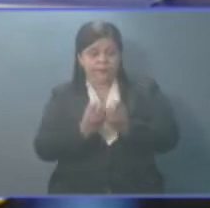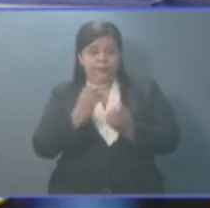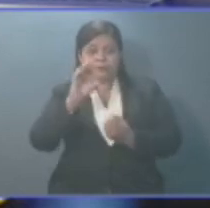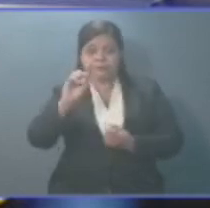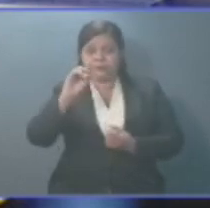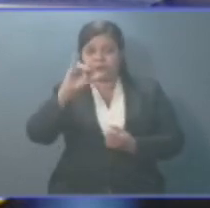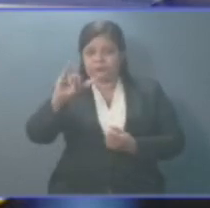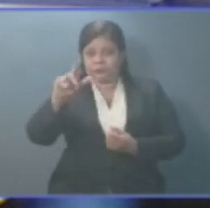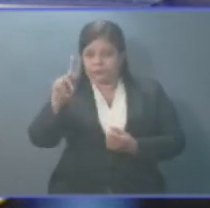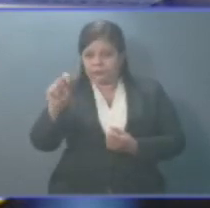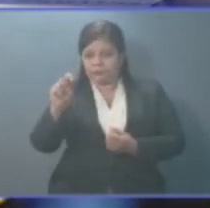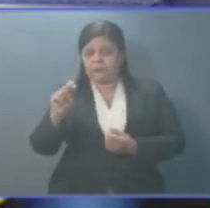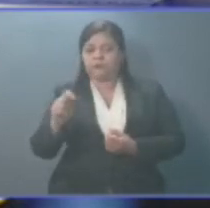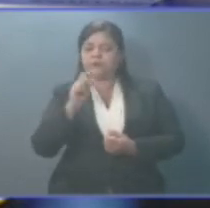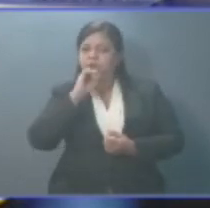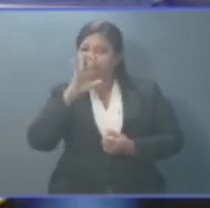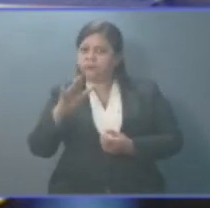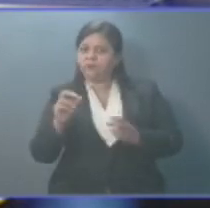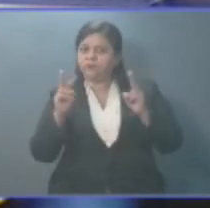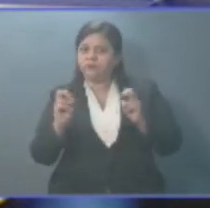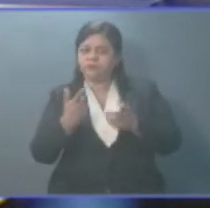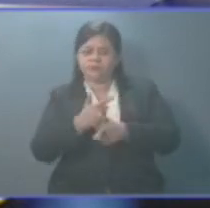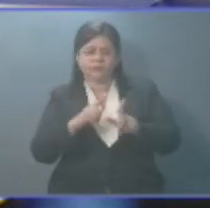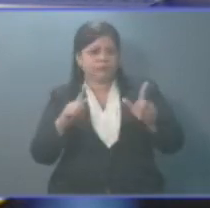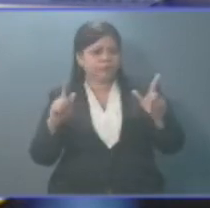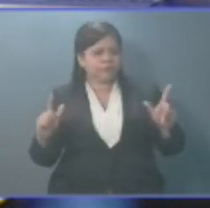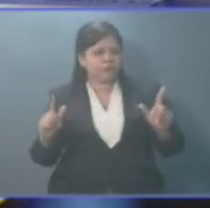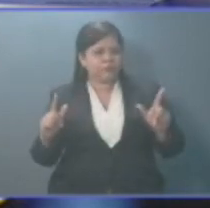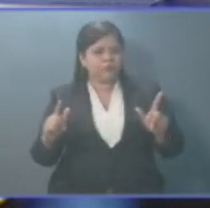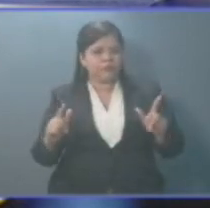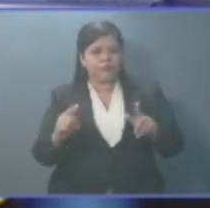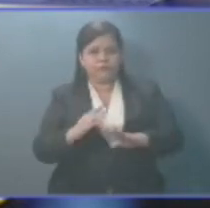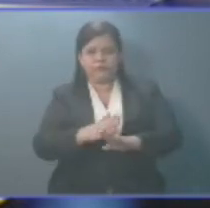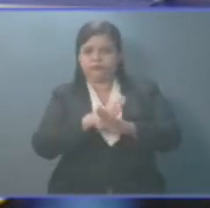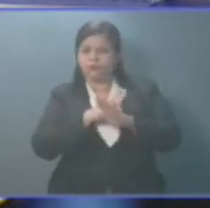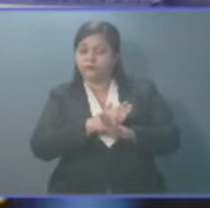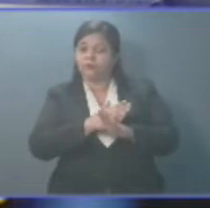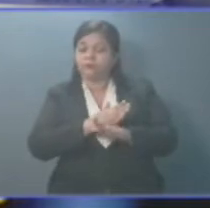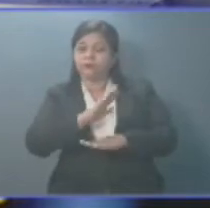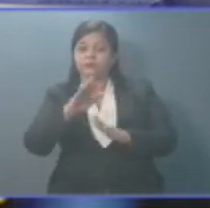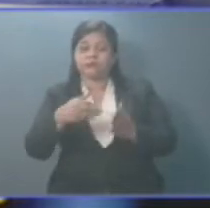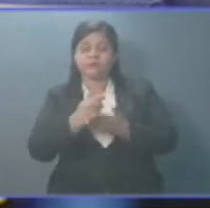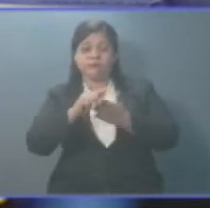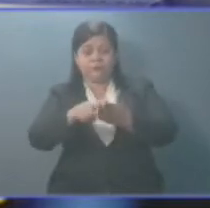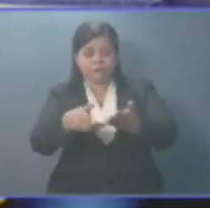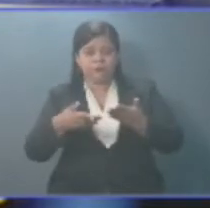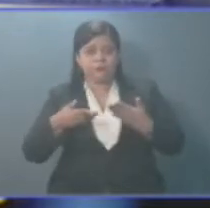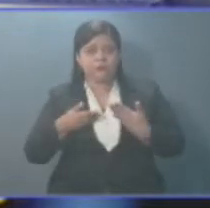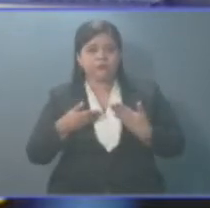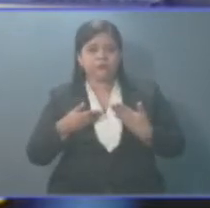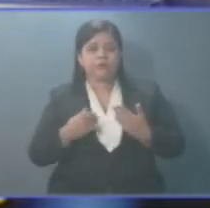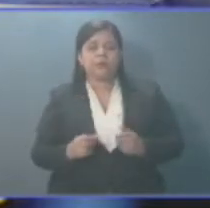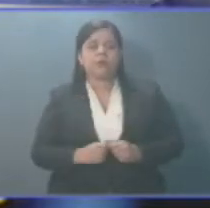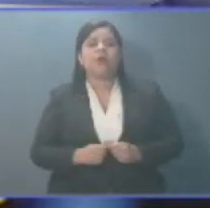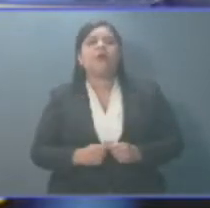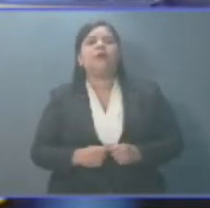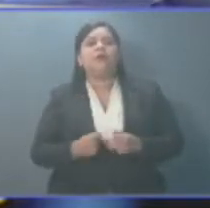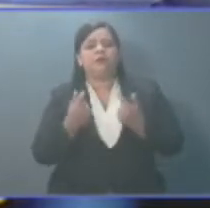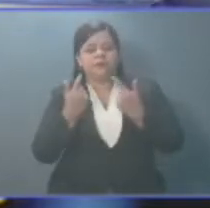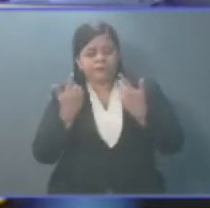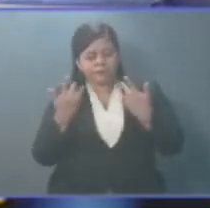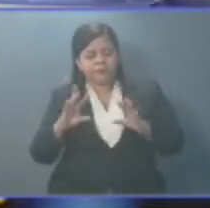OIT, relativo a la libertad sindical y a la protección de derechos de sindicación,